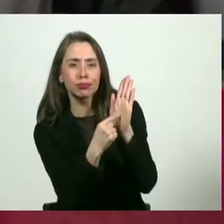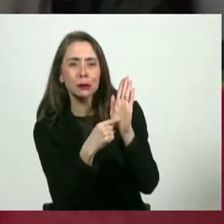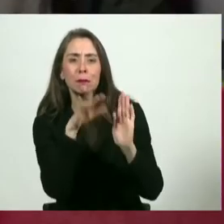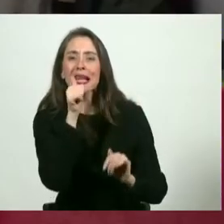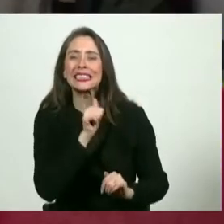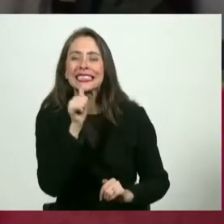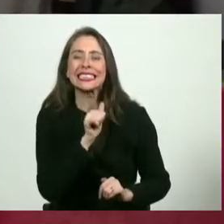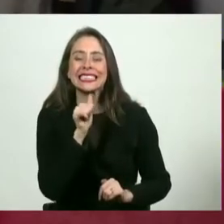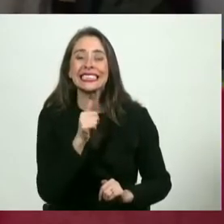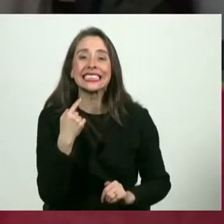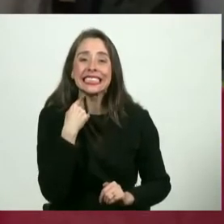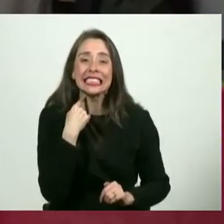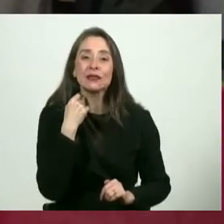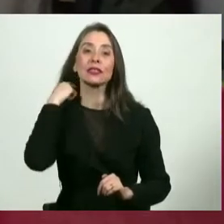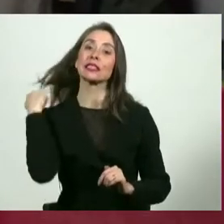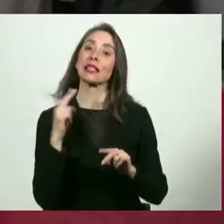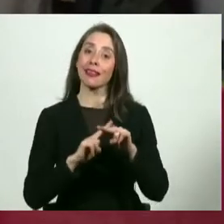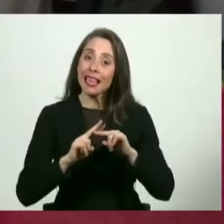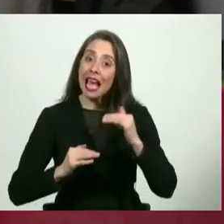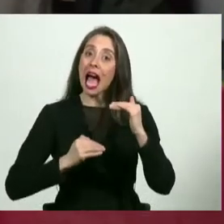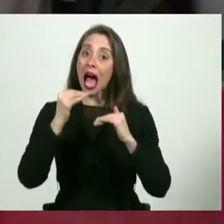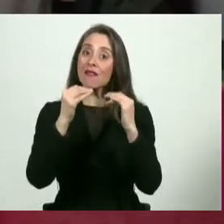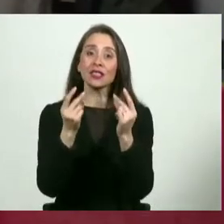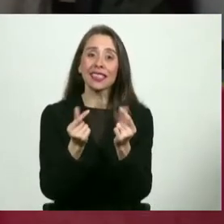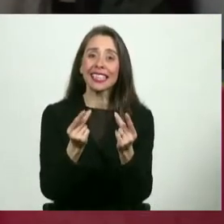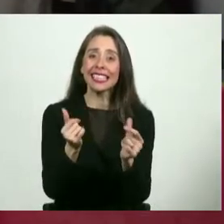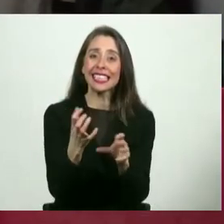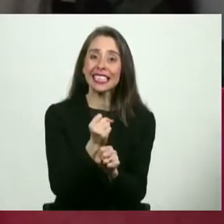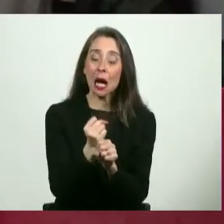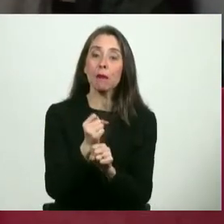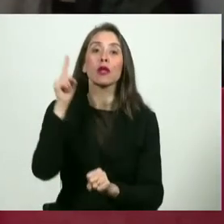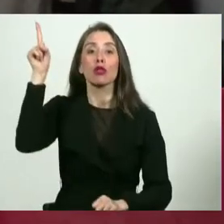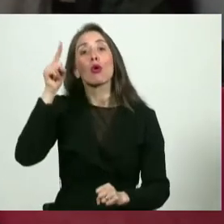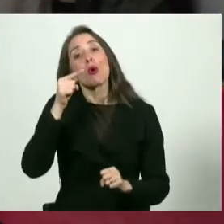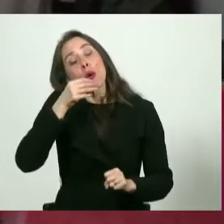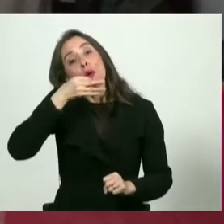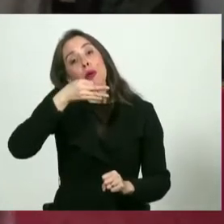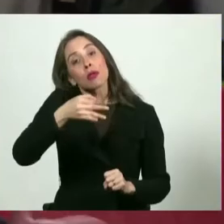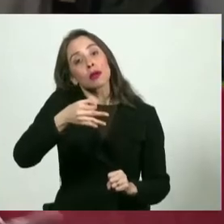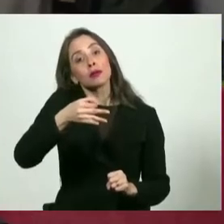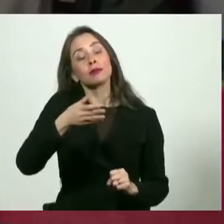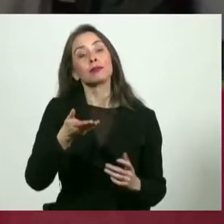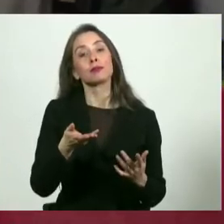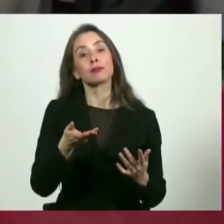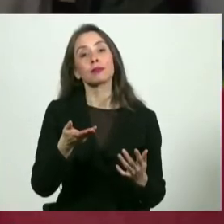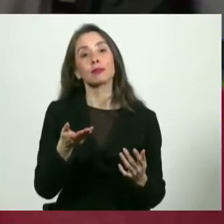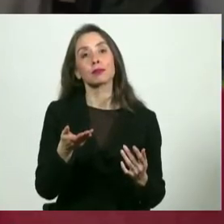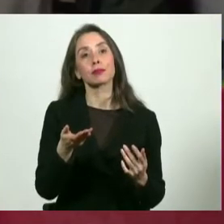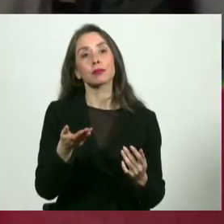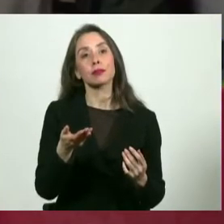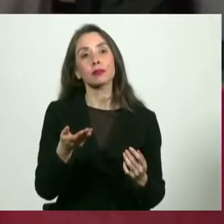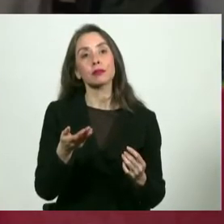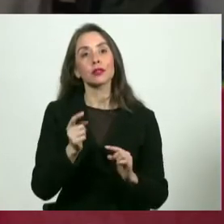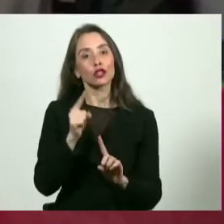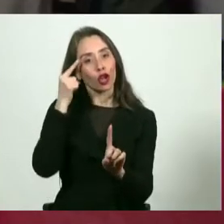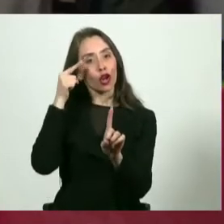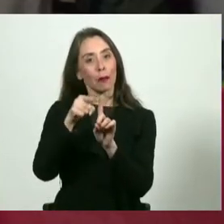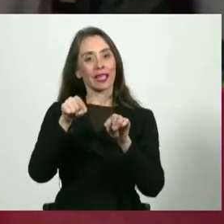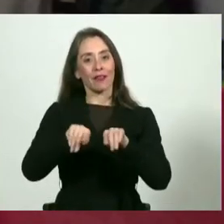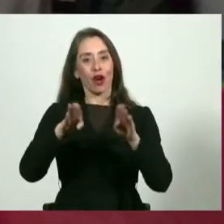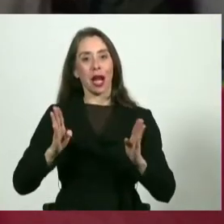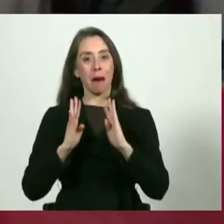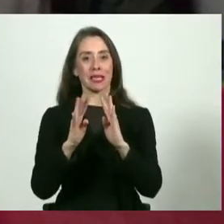déficits y que había que avanzar rápidamente, entre ellas podemos, ya escapa, digamos, al objetivo de este panel, que es